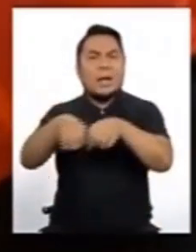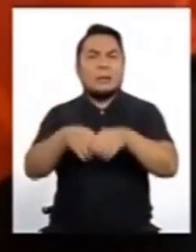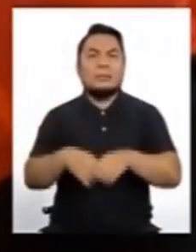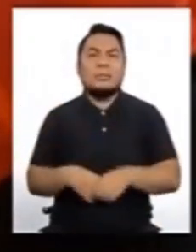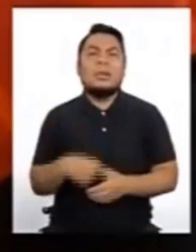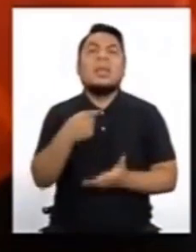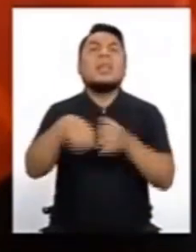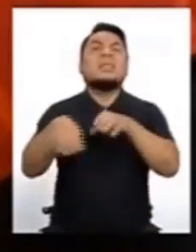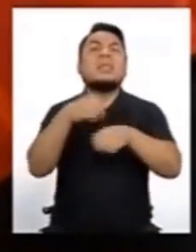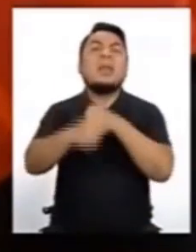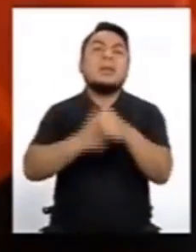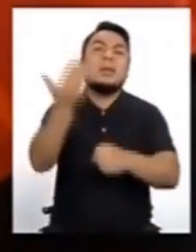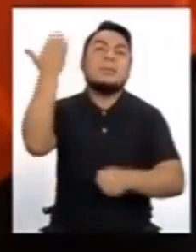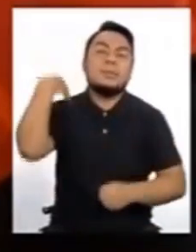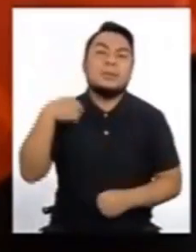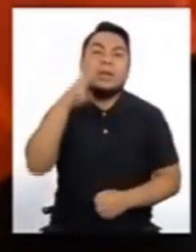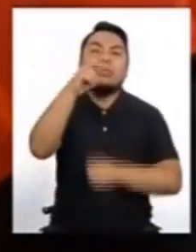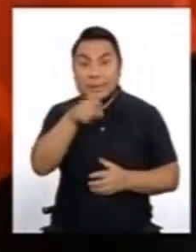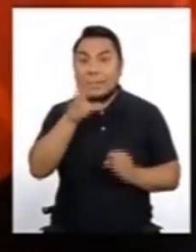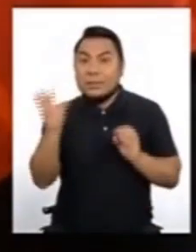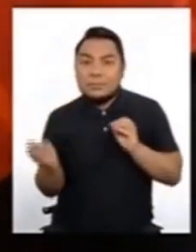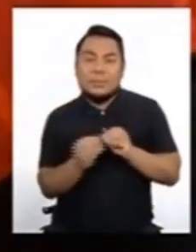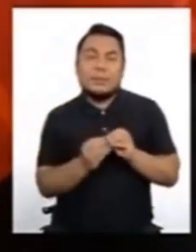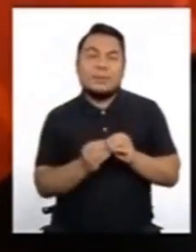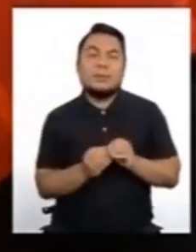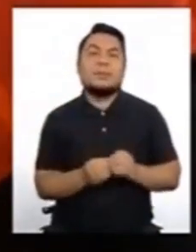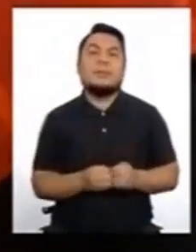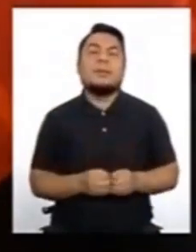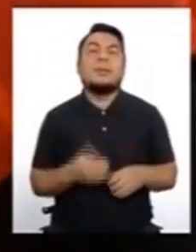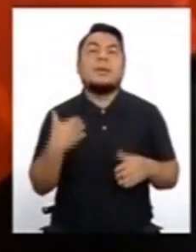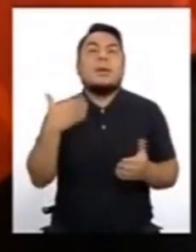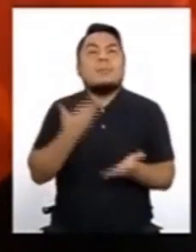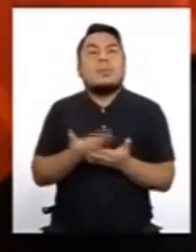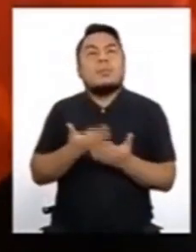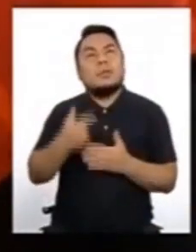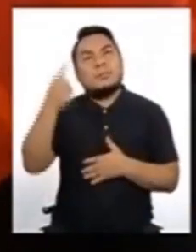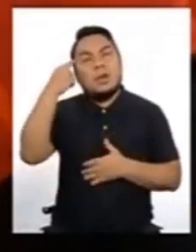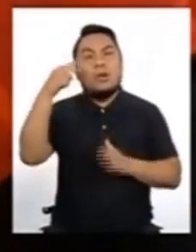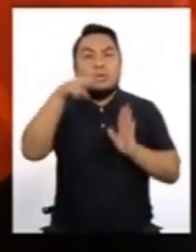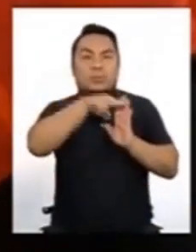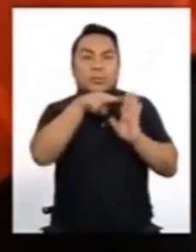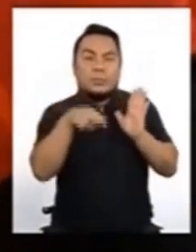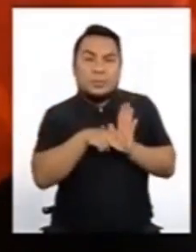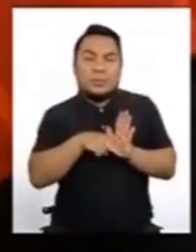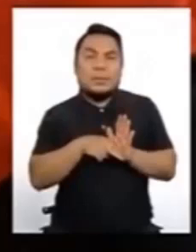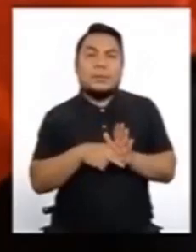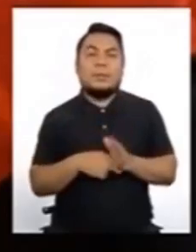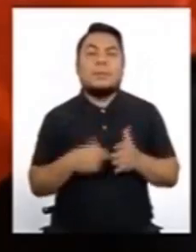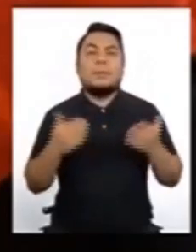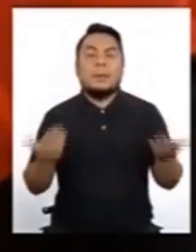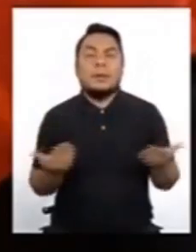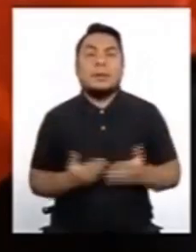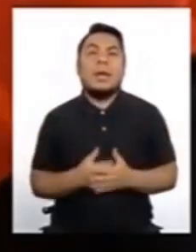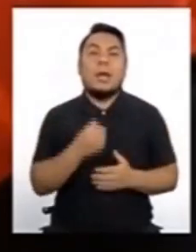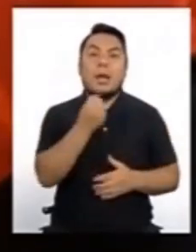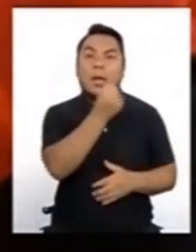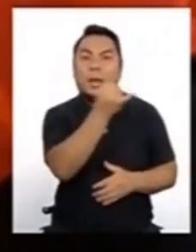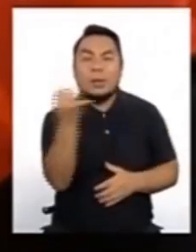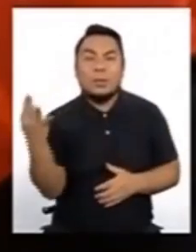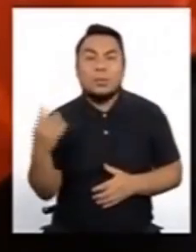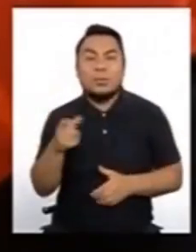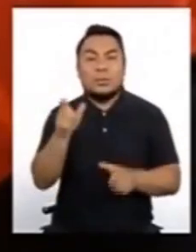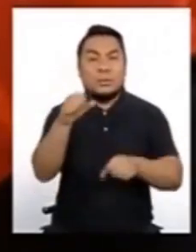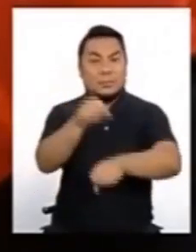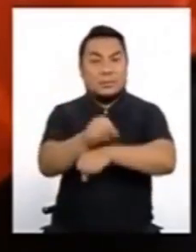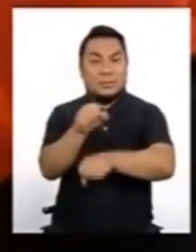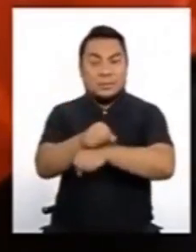el año pasado? ¿Qué se hizo hace 2 años? Hemos propuesto una norma para que algunos de los